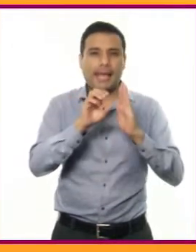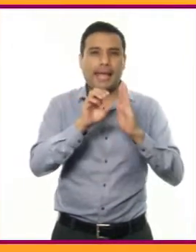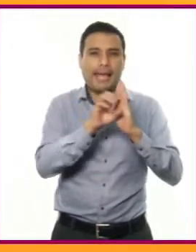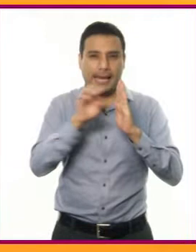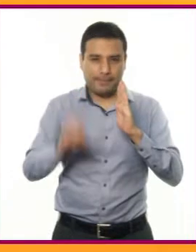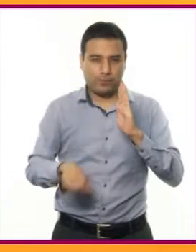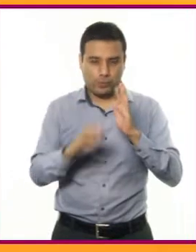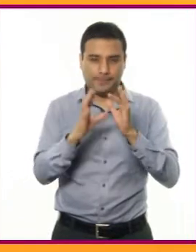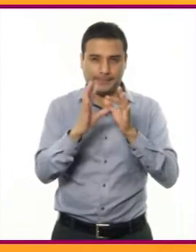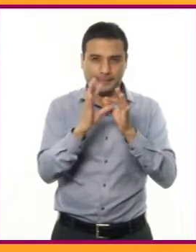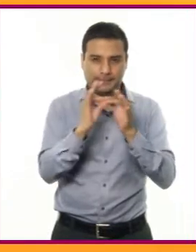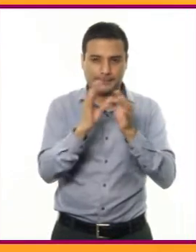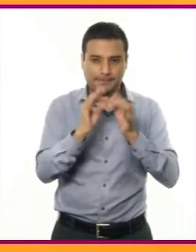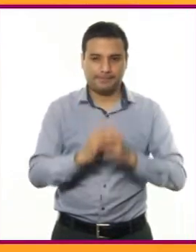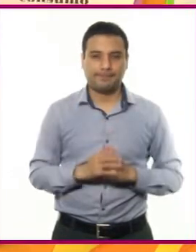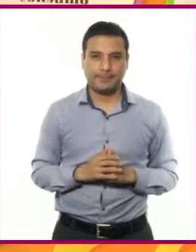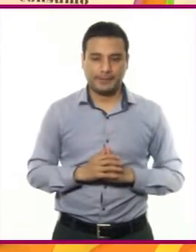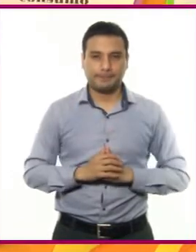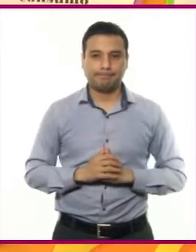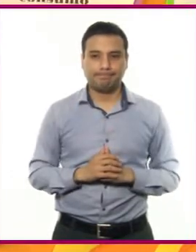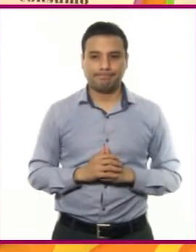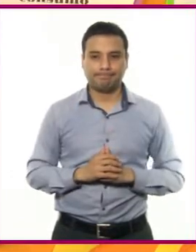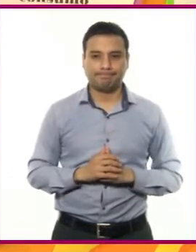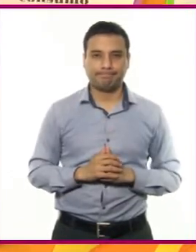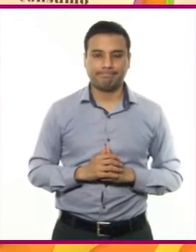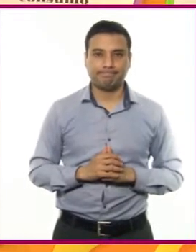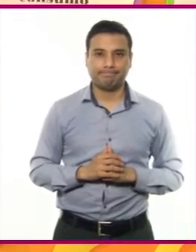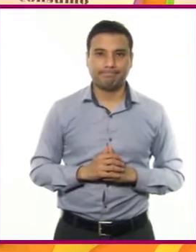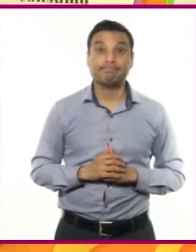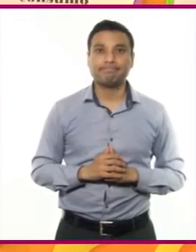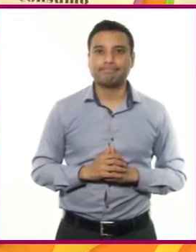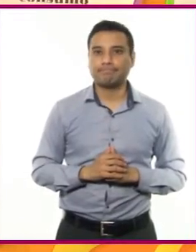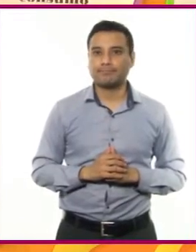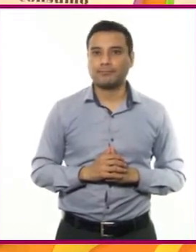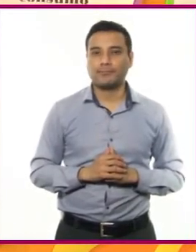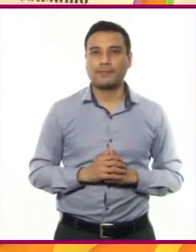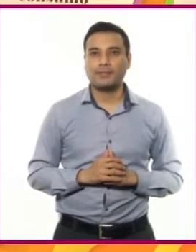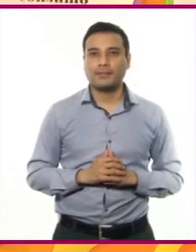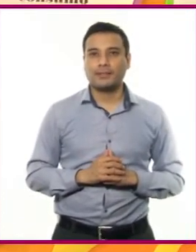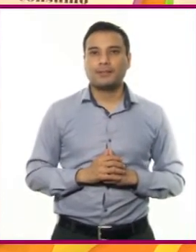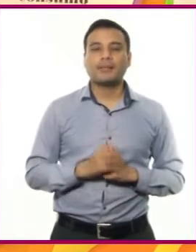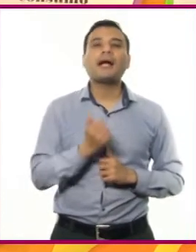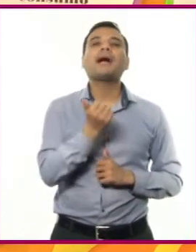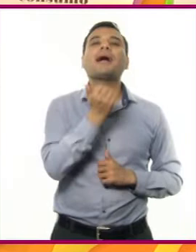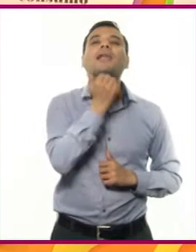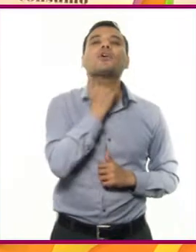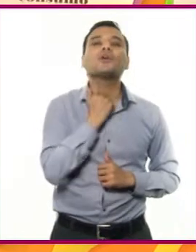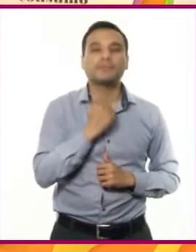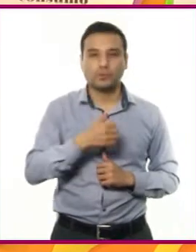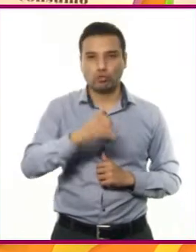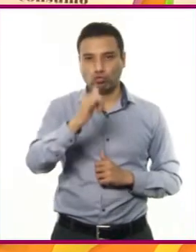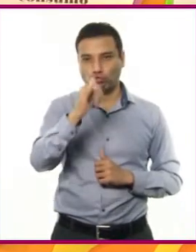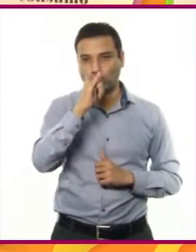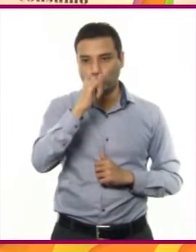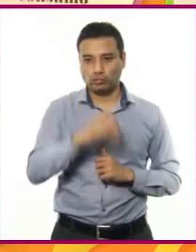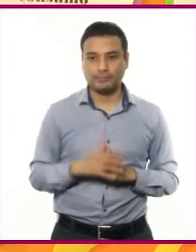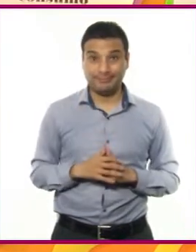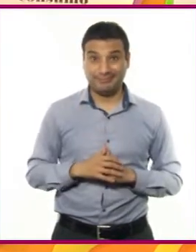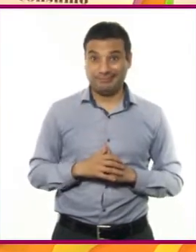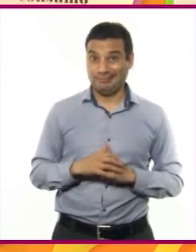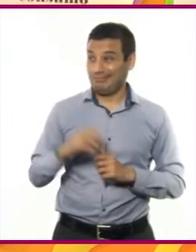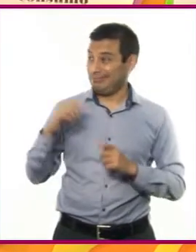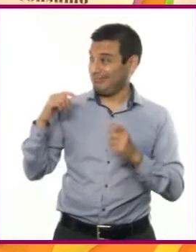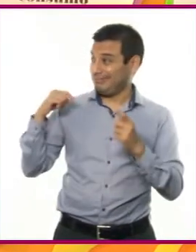causa preocupación, que es el alcoholismo. Debido a que en los últimos años han aumentado